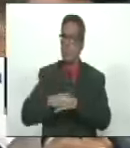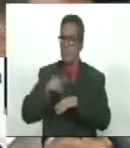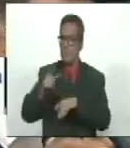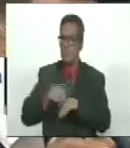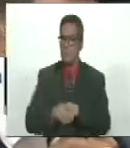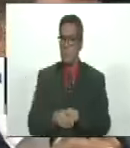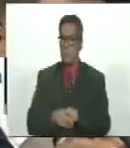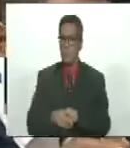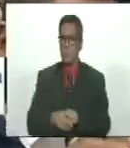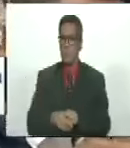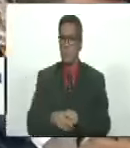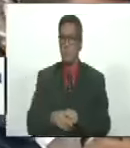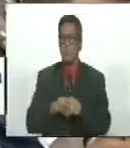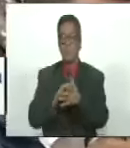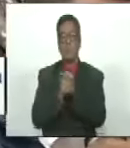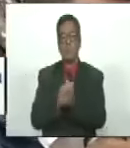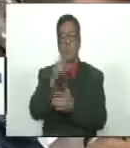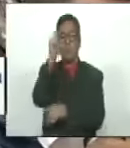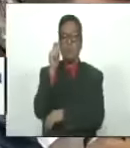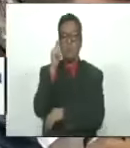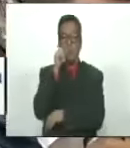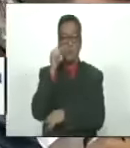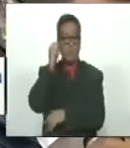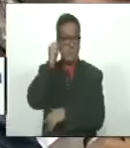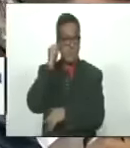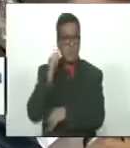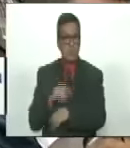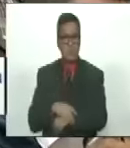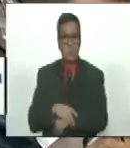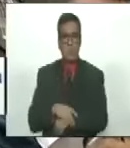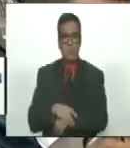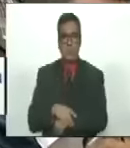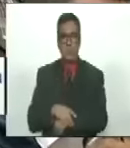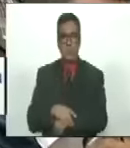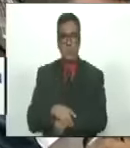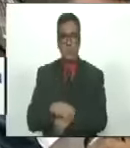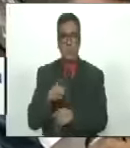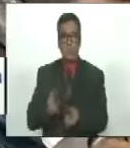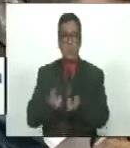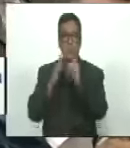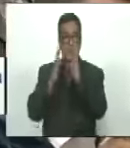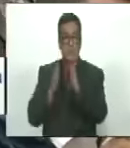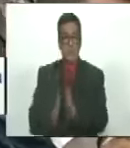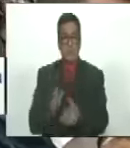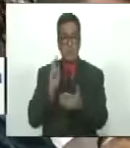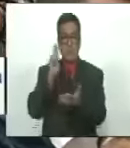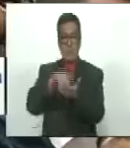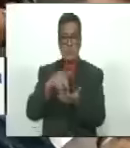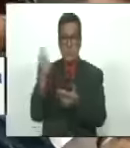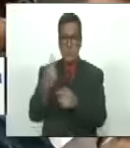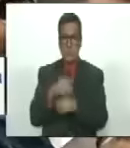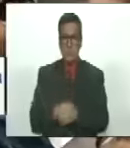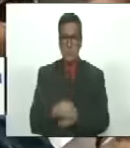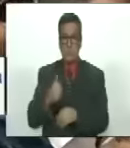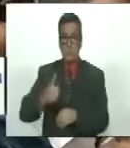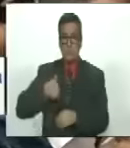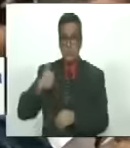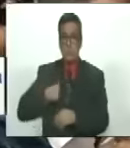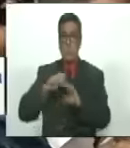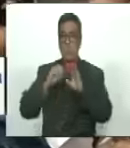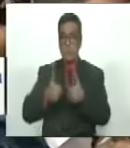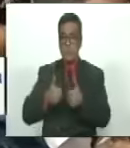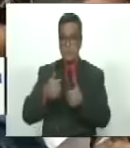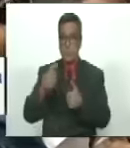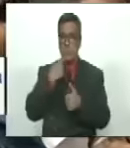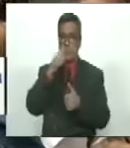tanto, colegas diputados y autoridades presentes, aprovechando el inicio